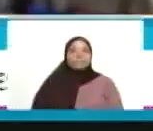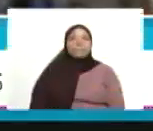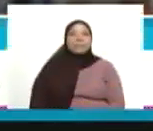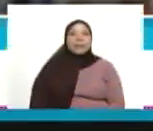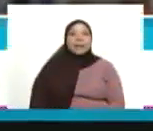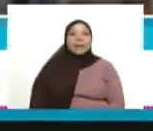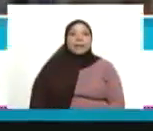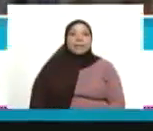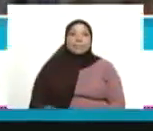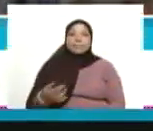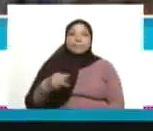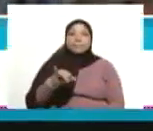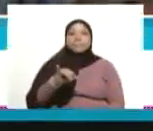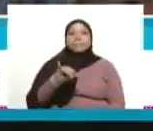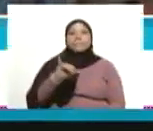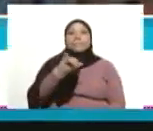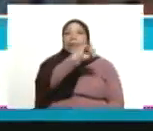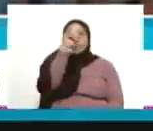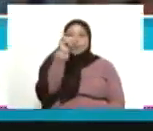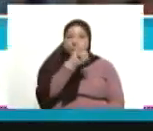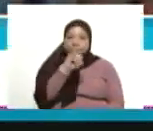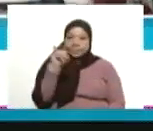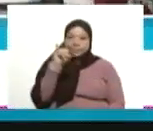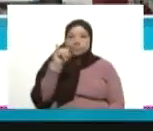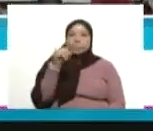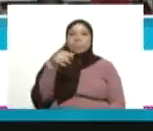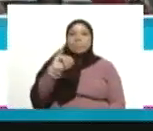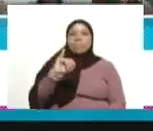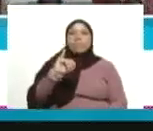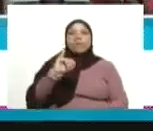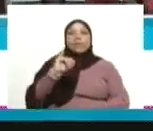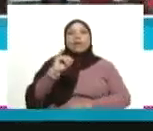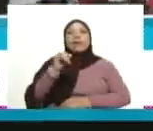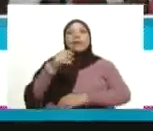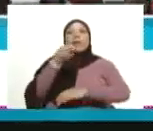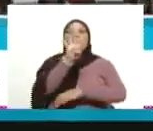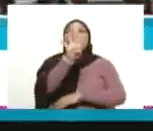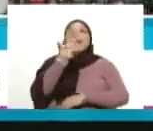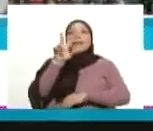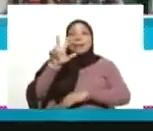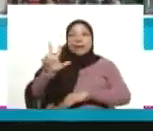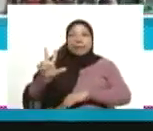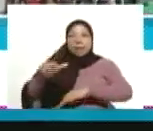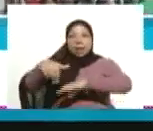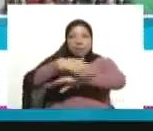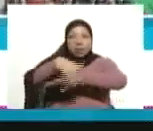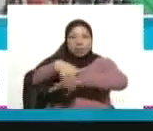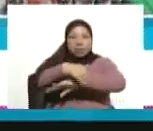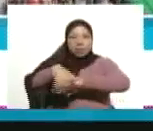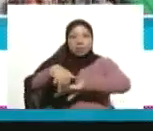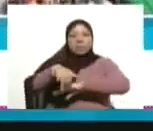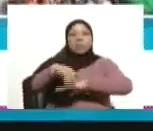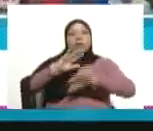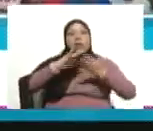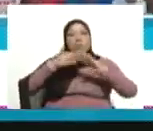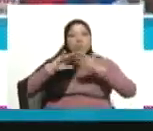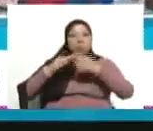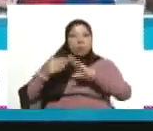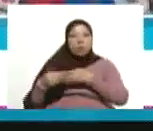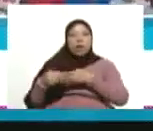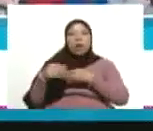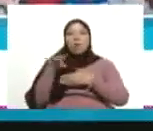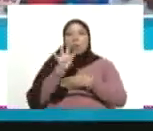impresionante. En el Zulia, en Cabima, avenida 43 de Cabima, en Bachaquero, avenida